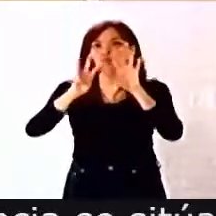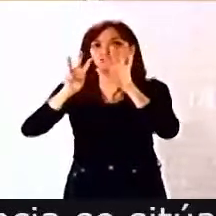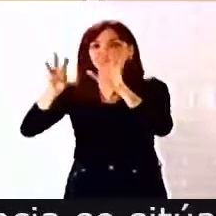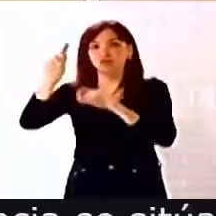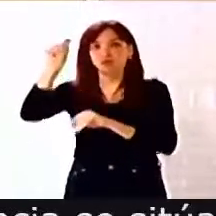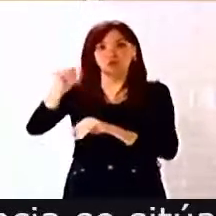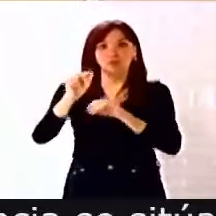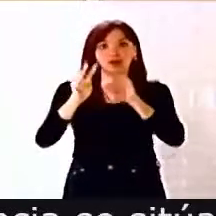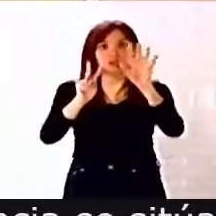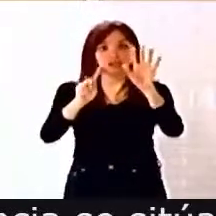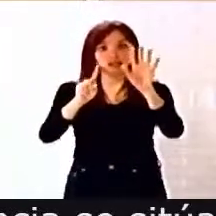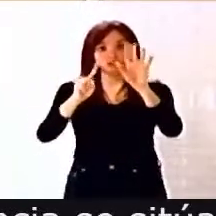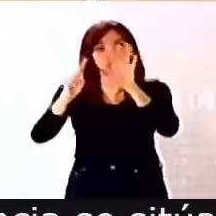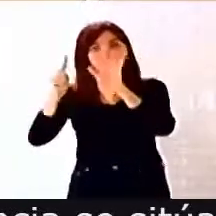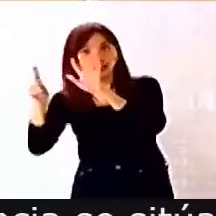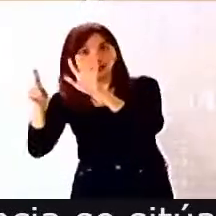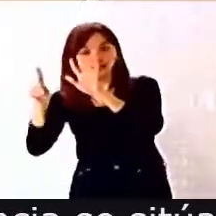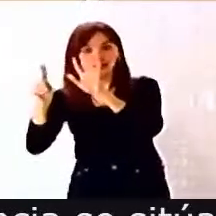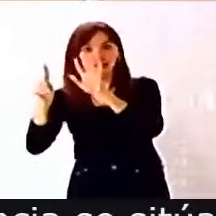288,66.